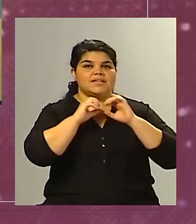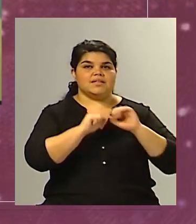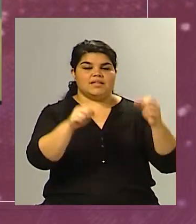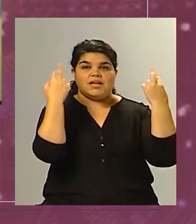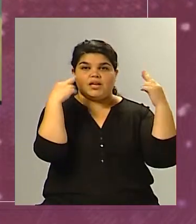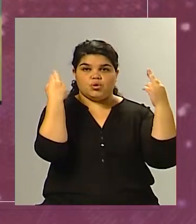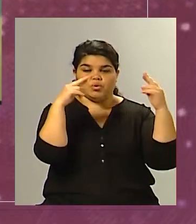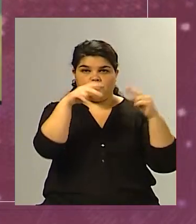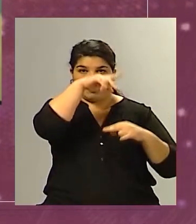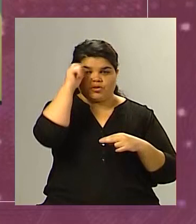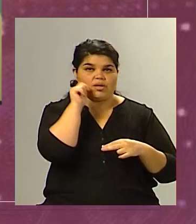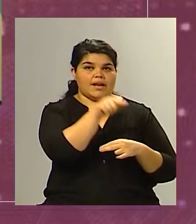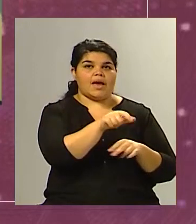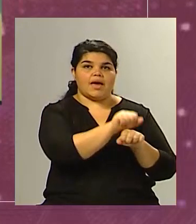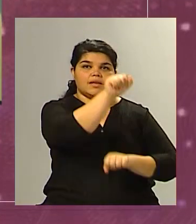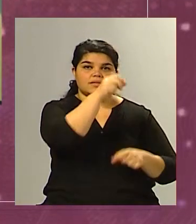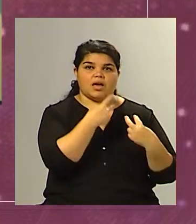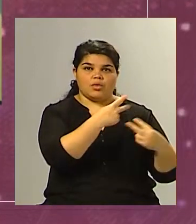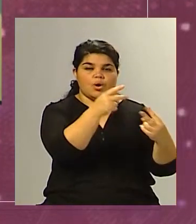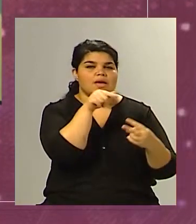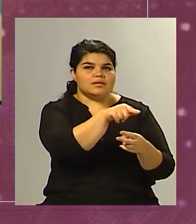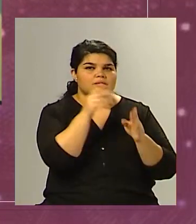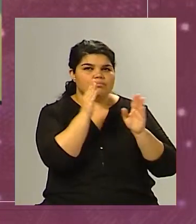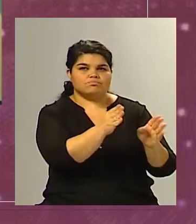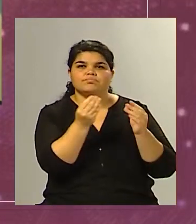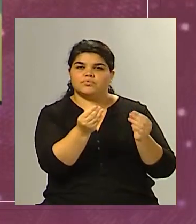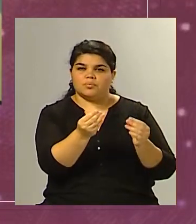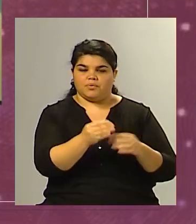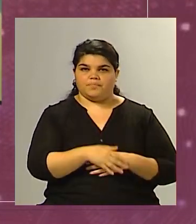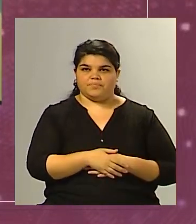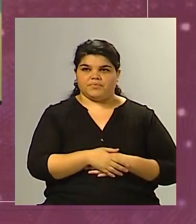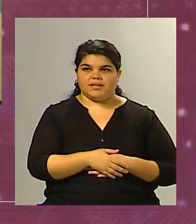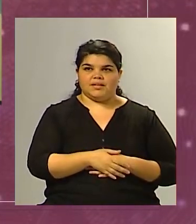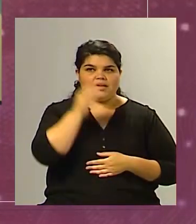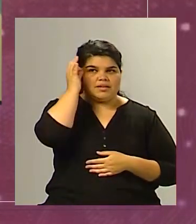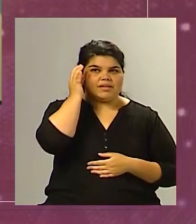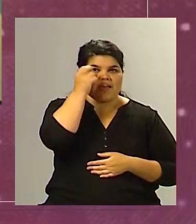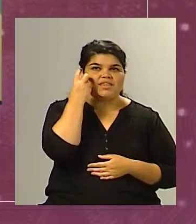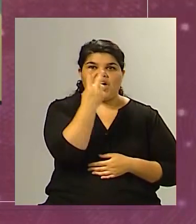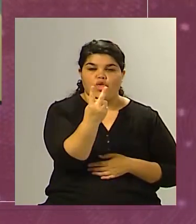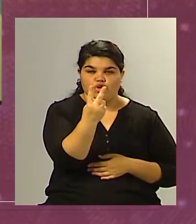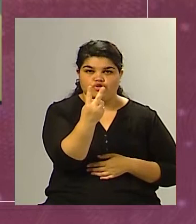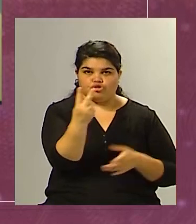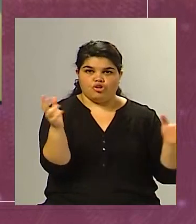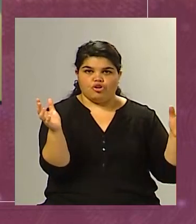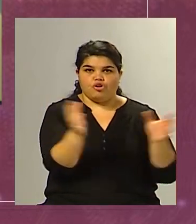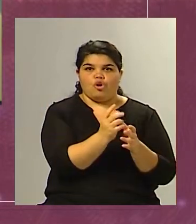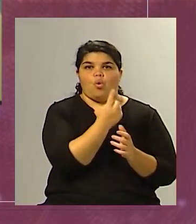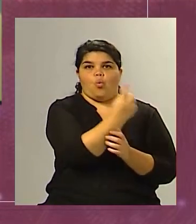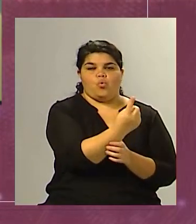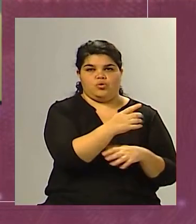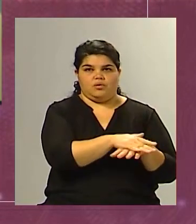Nación, lo que te pide es que haya un coordinador cada 32 chicos o fracción. Hoy los